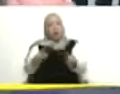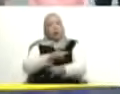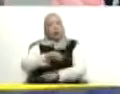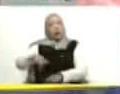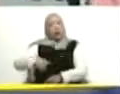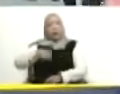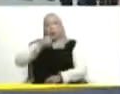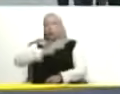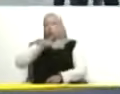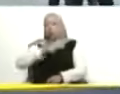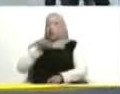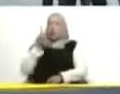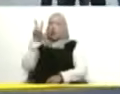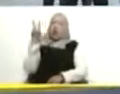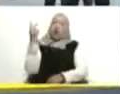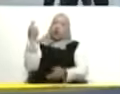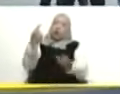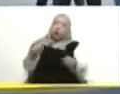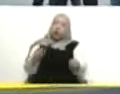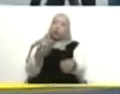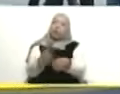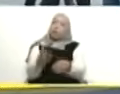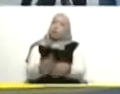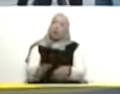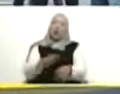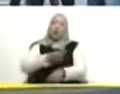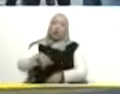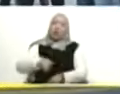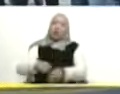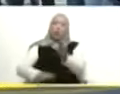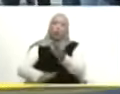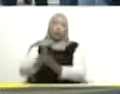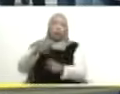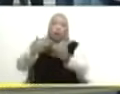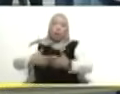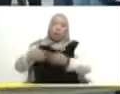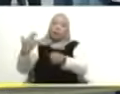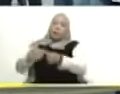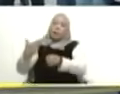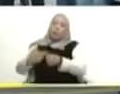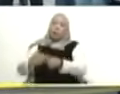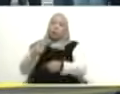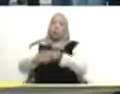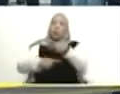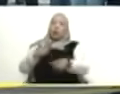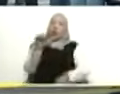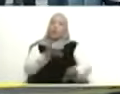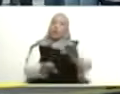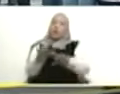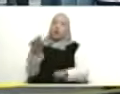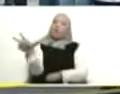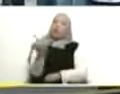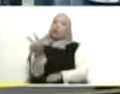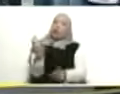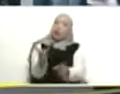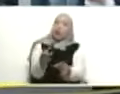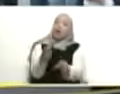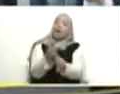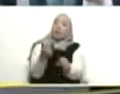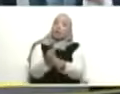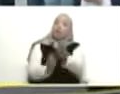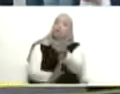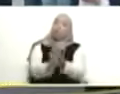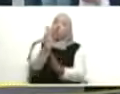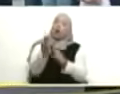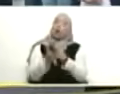para arriba. Con sanciones o sin sanciones, la industria petrolera, petroquímica y gasífera de Venezuela va para adelante.